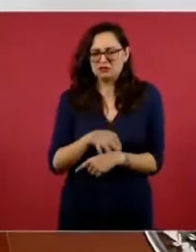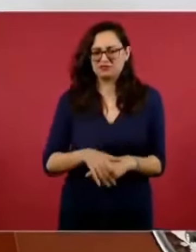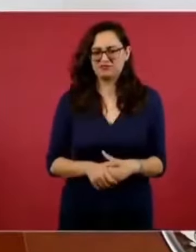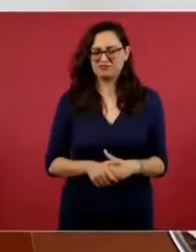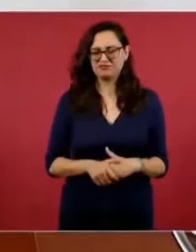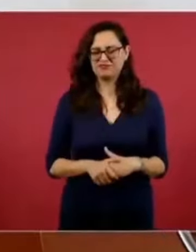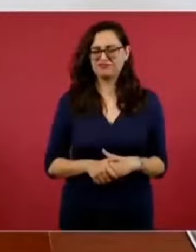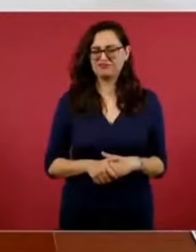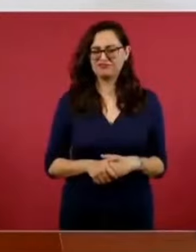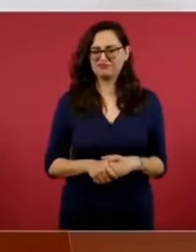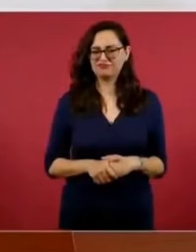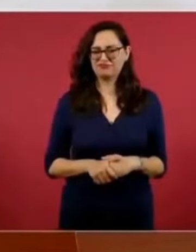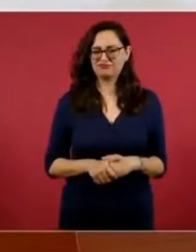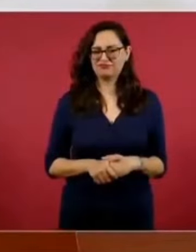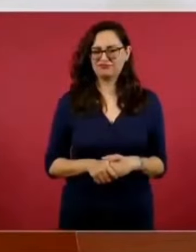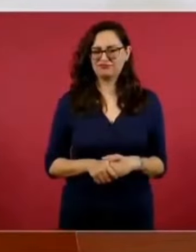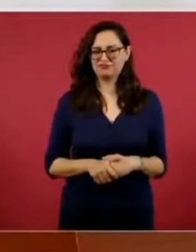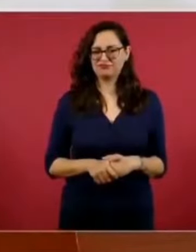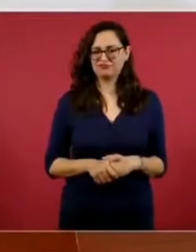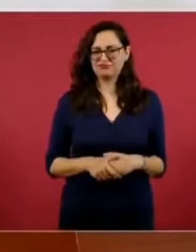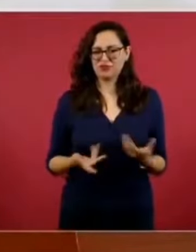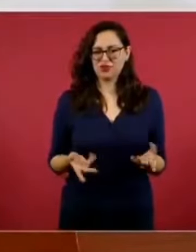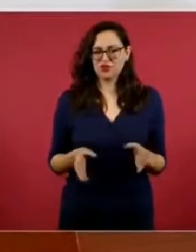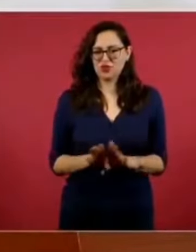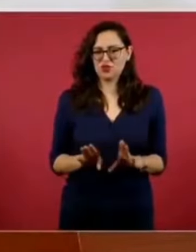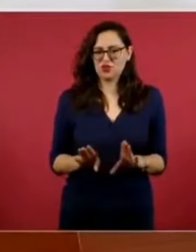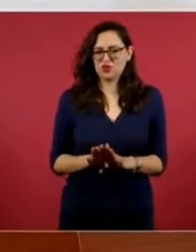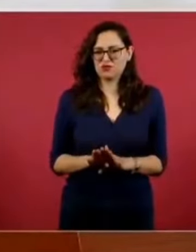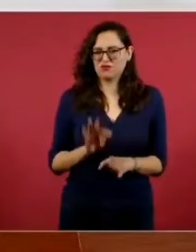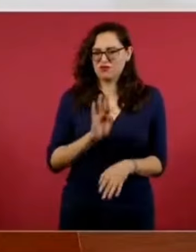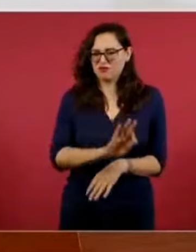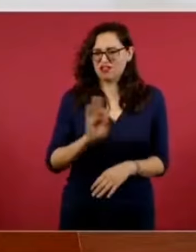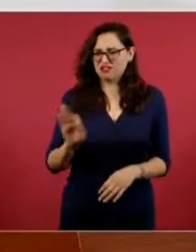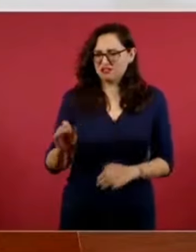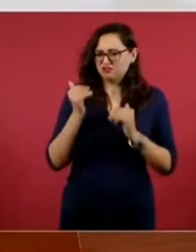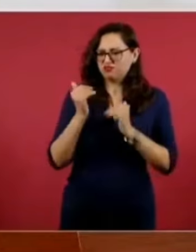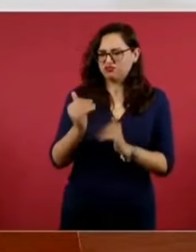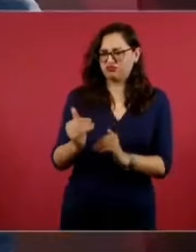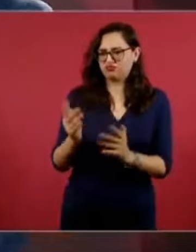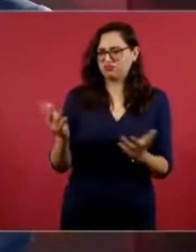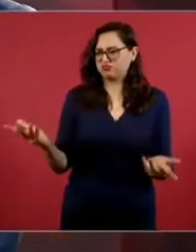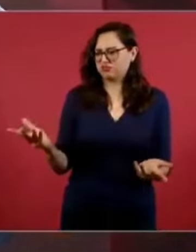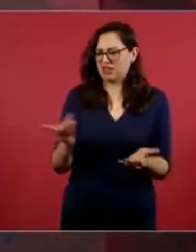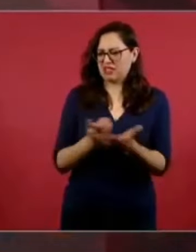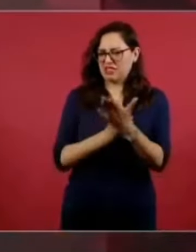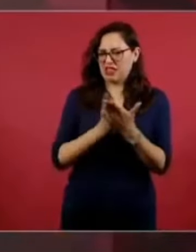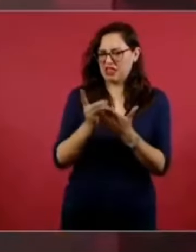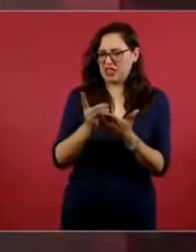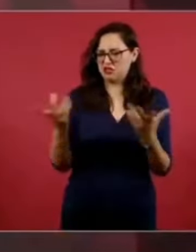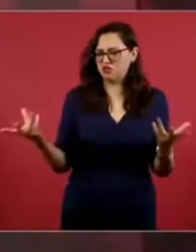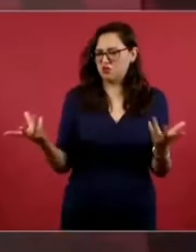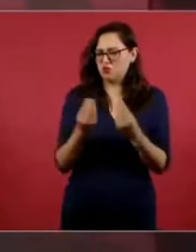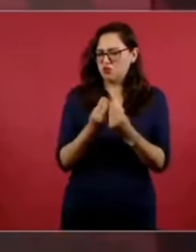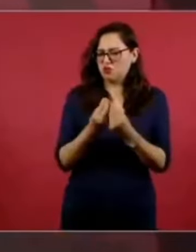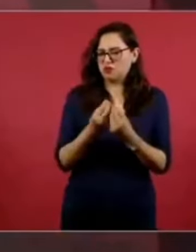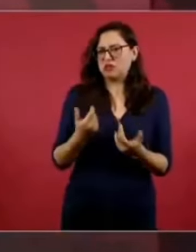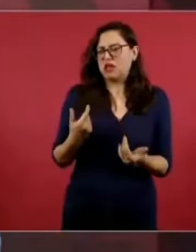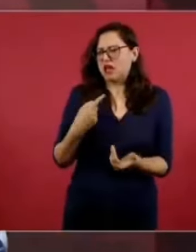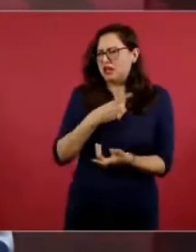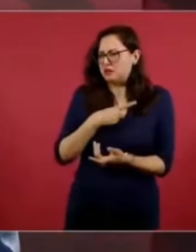Cómo y el derecho de asociación Por qué esperar cada 6